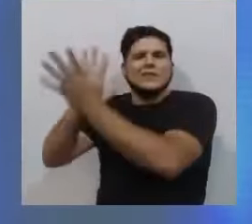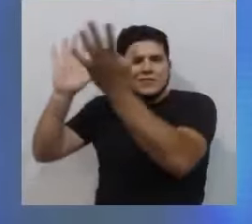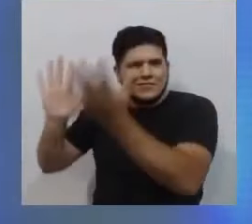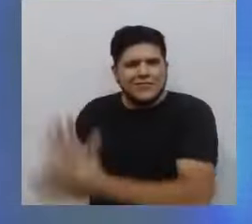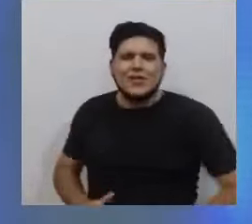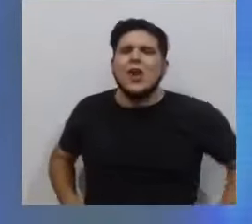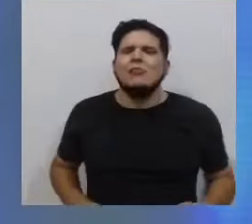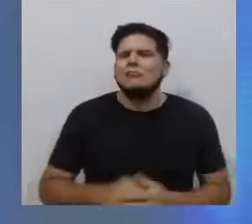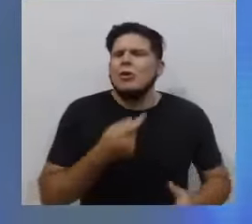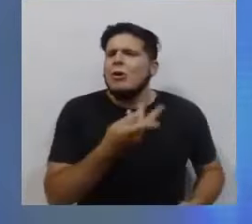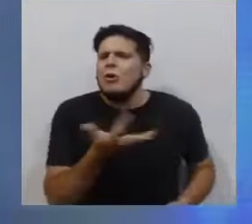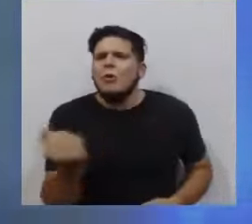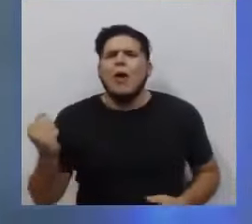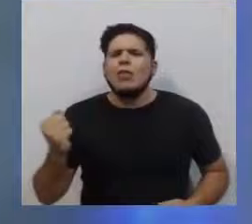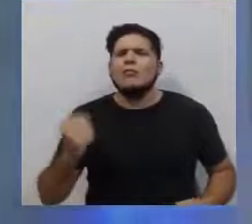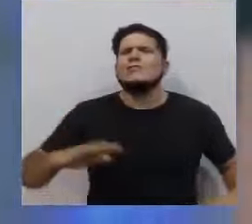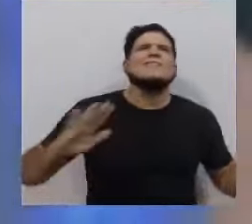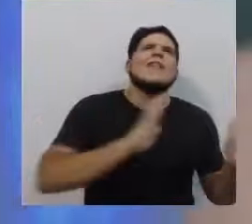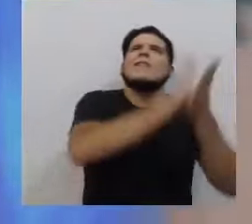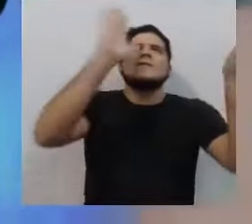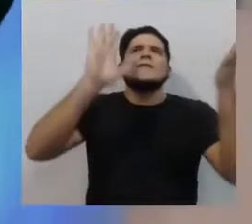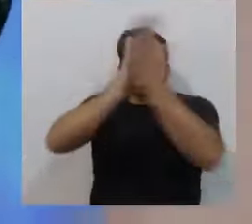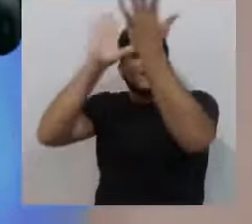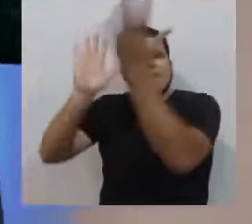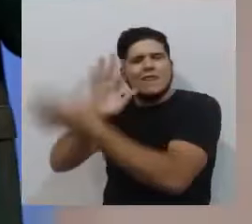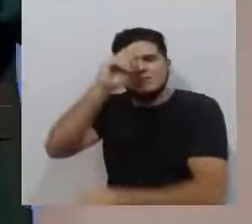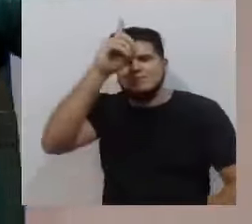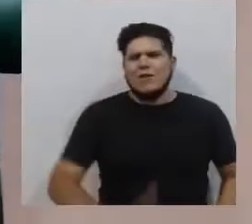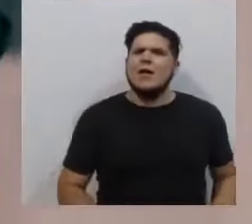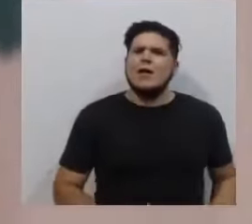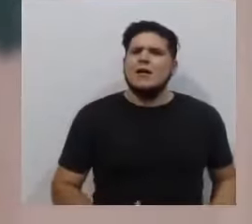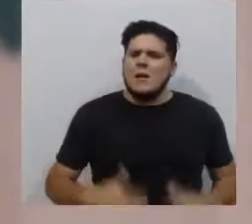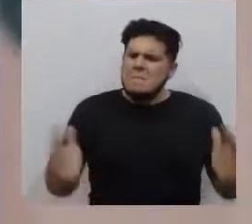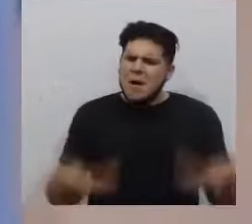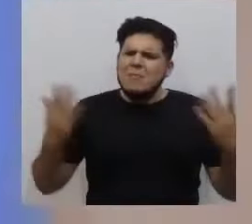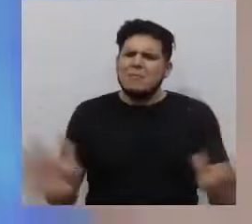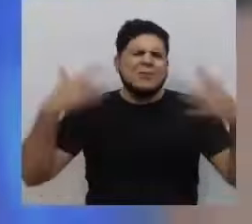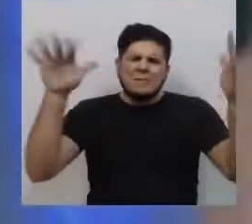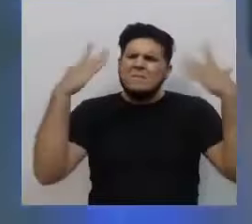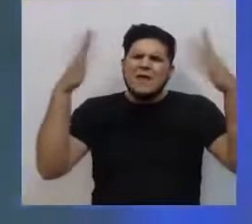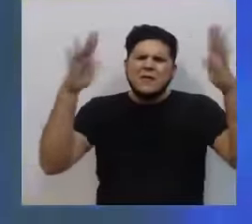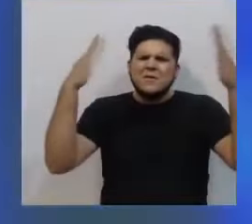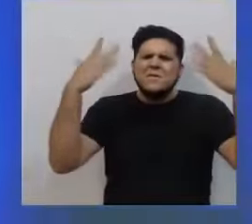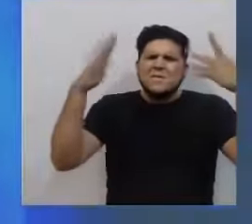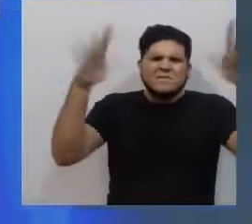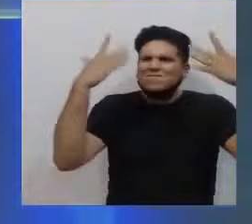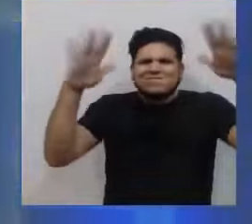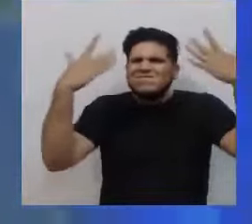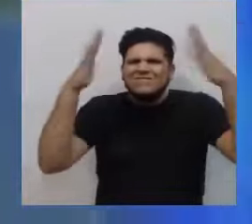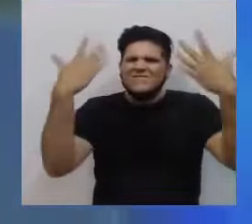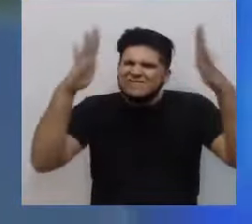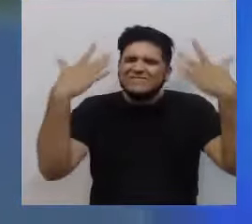cuantos le alaban a dios en esta hora pero a la belle con las palmas bien fuertes porque dice la